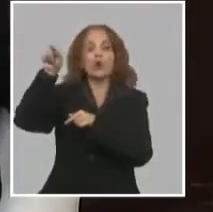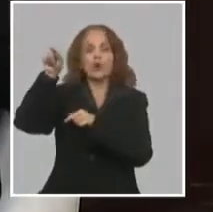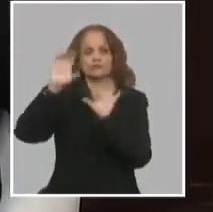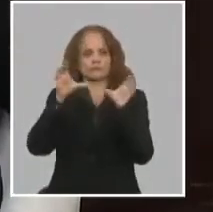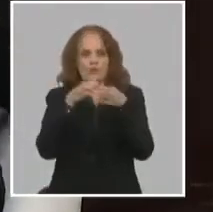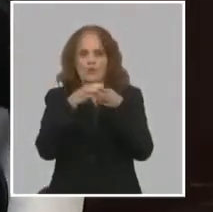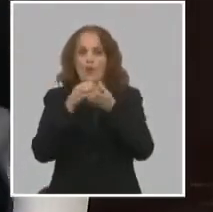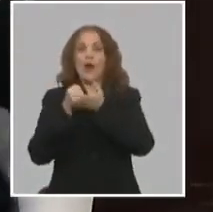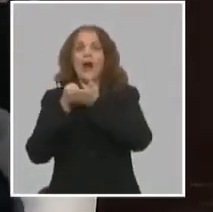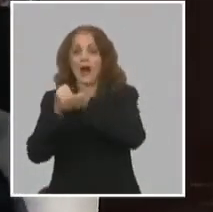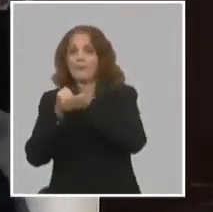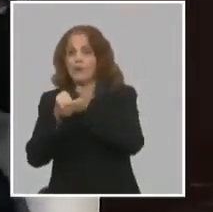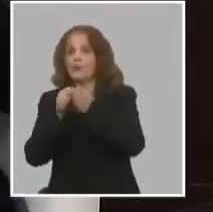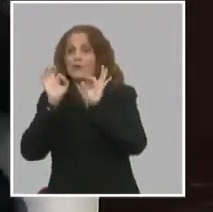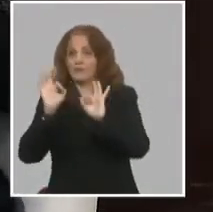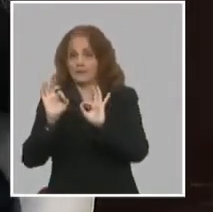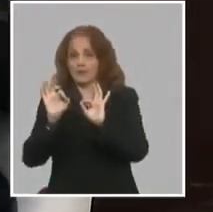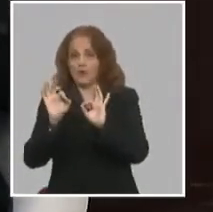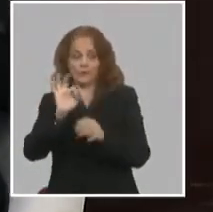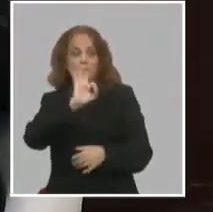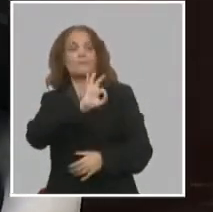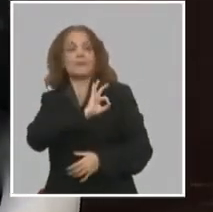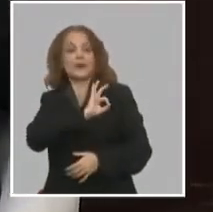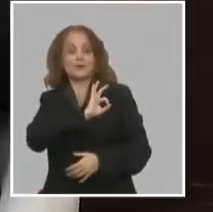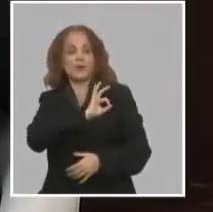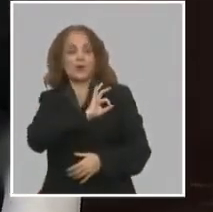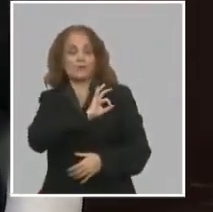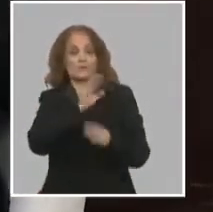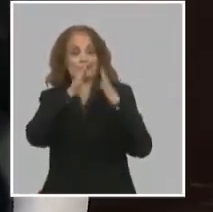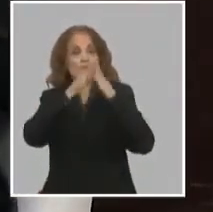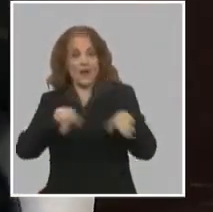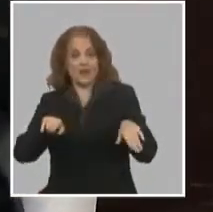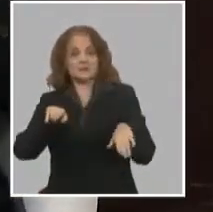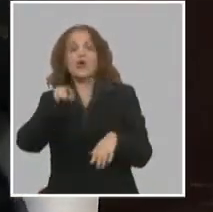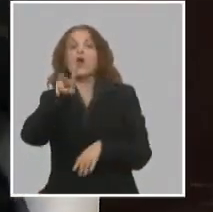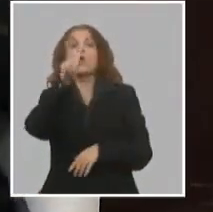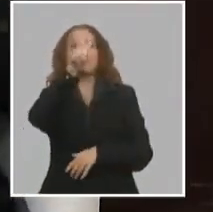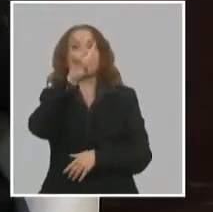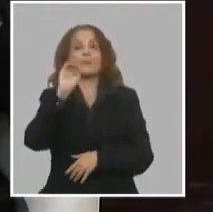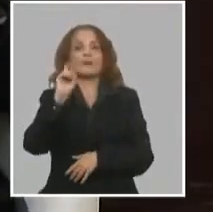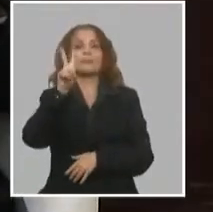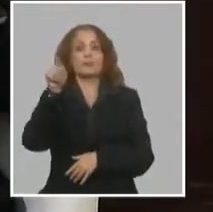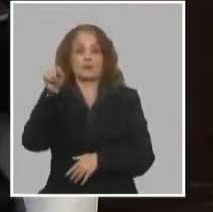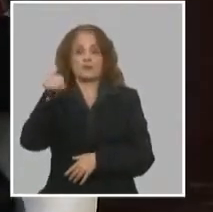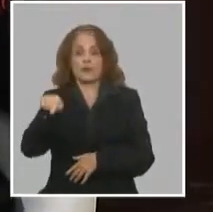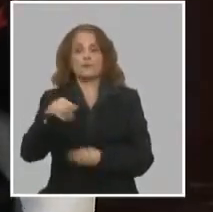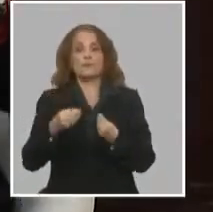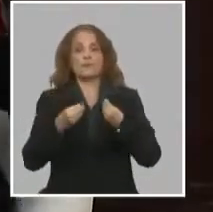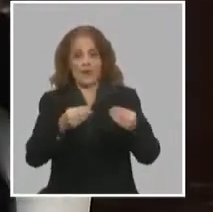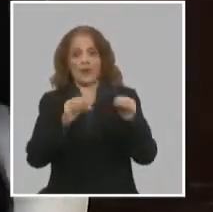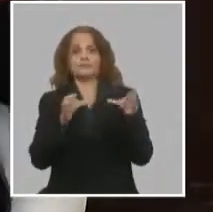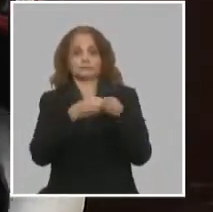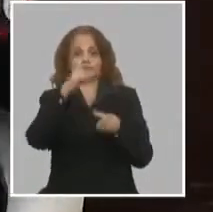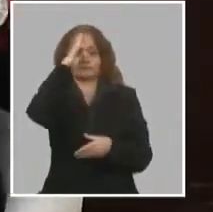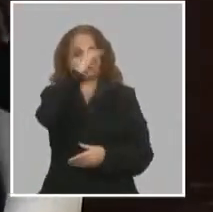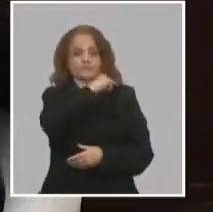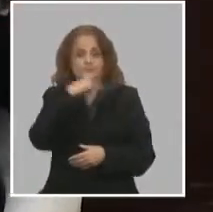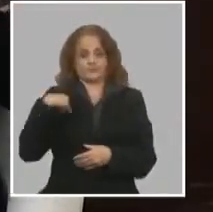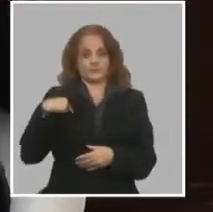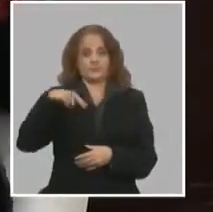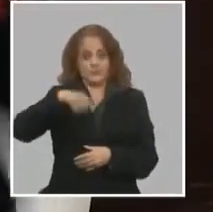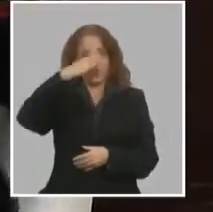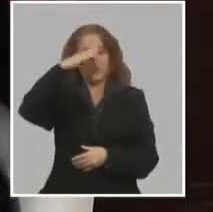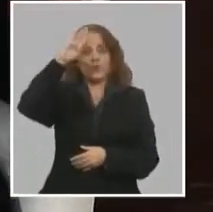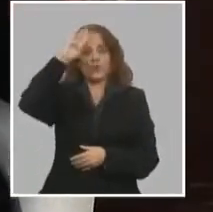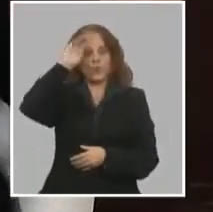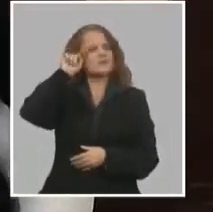apoyo al Premio Nobel de la Paz 2021 para los médicos cubanos. Y es parte de ese sentimiento que van